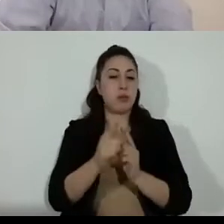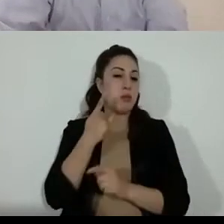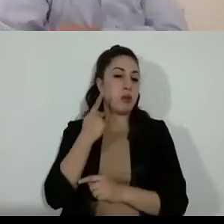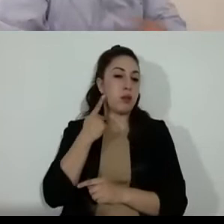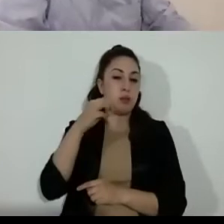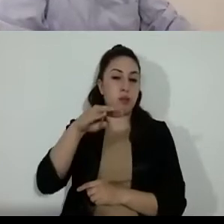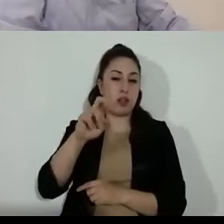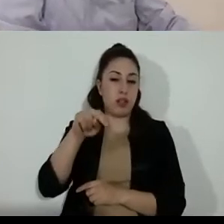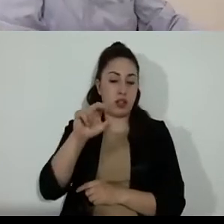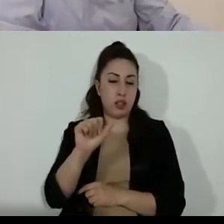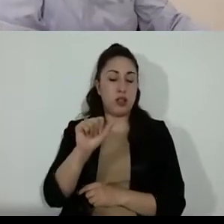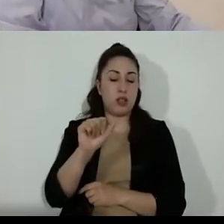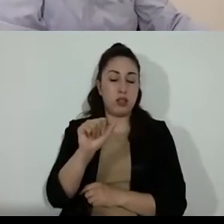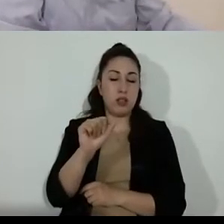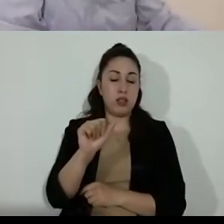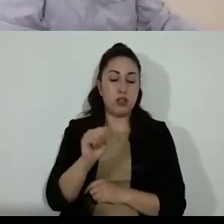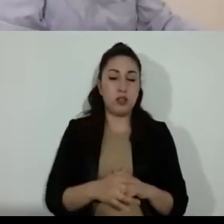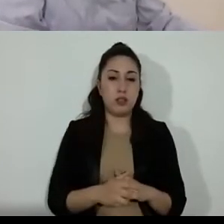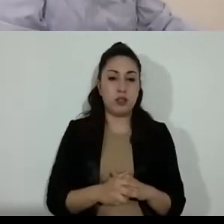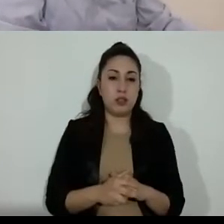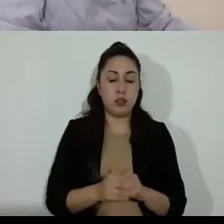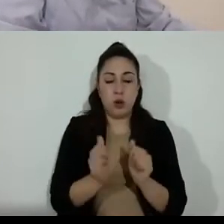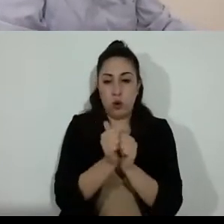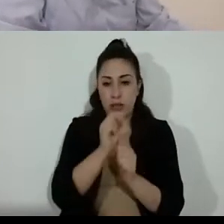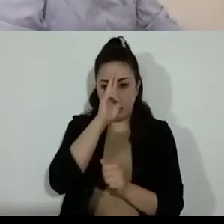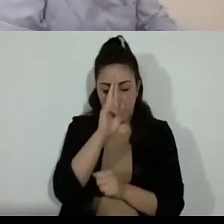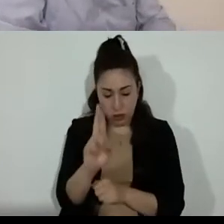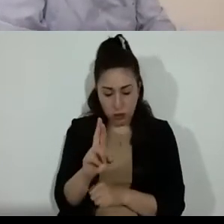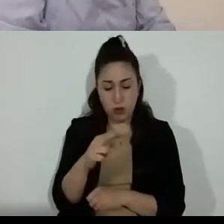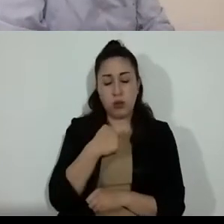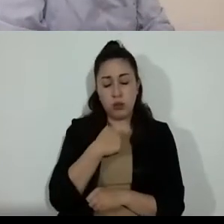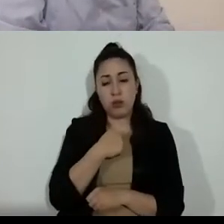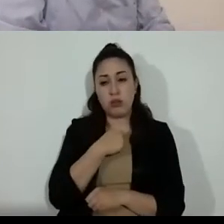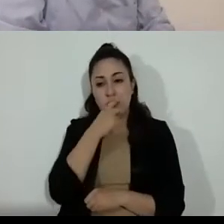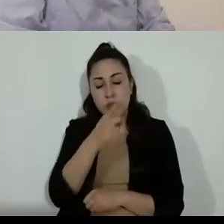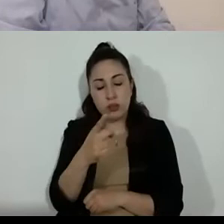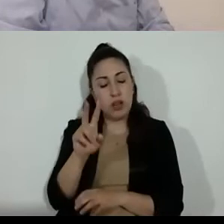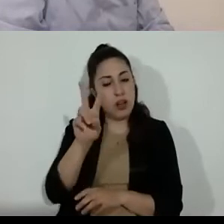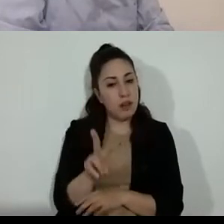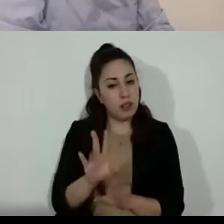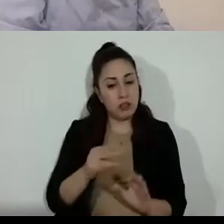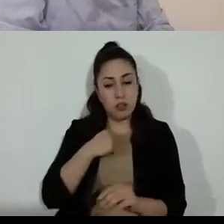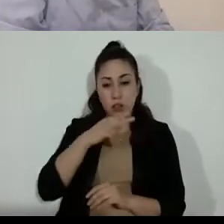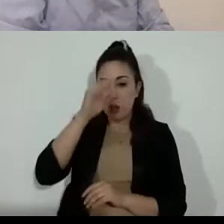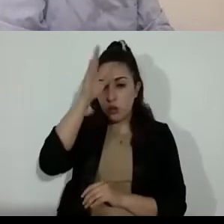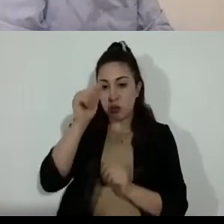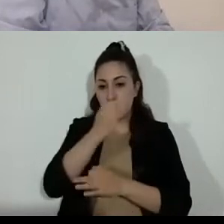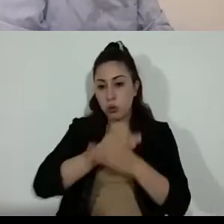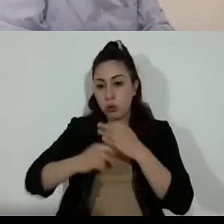de Morena, con muchísimo respeto, me permito disentir absolutamente de su